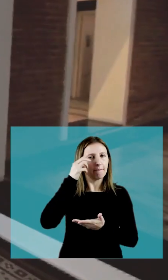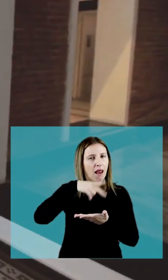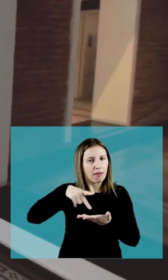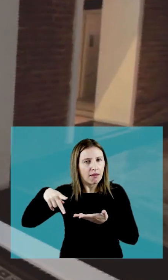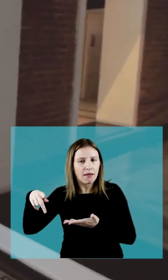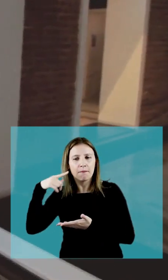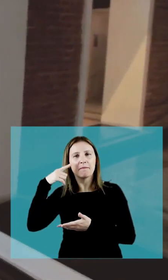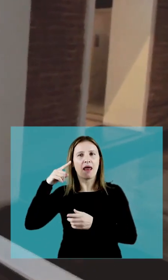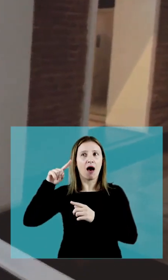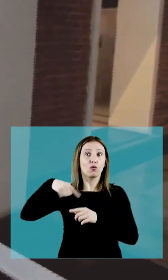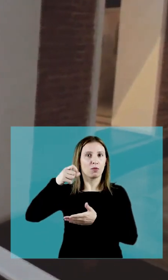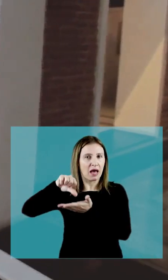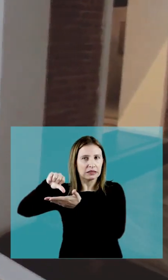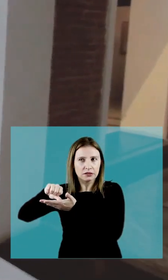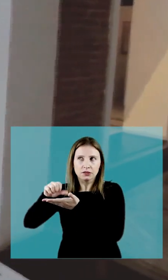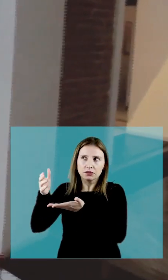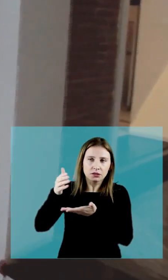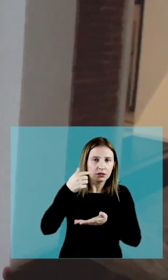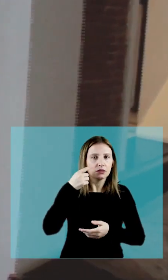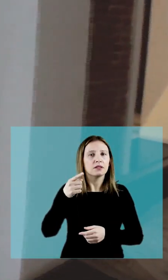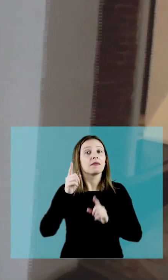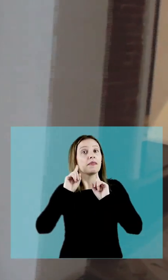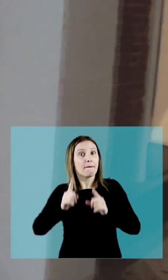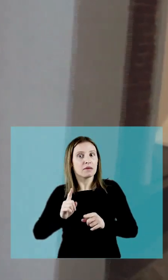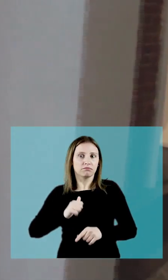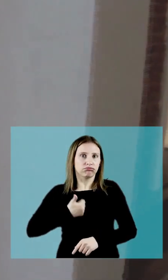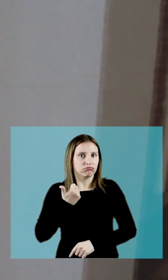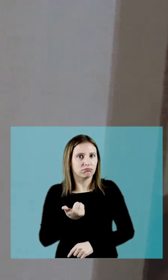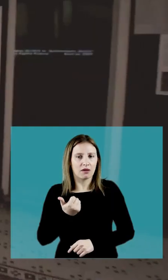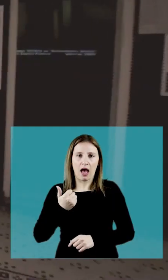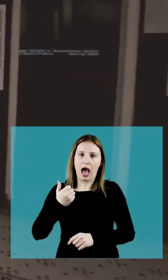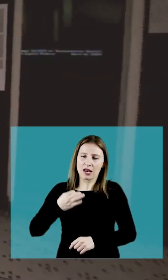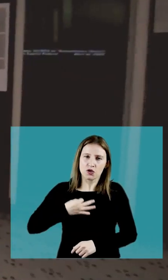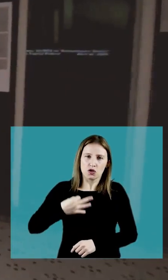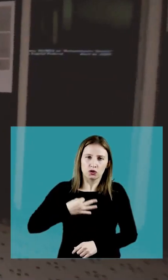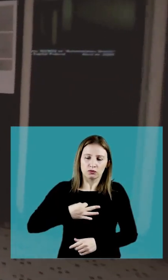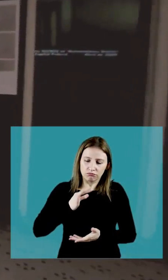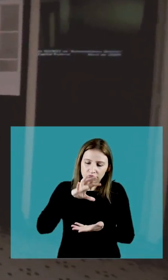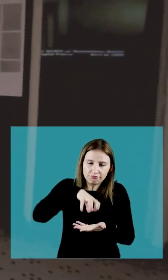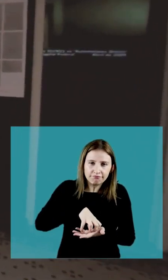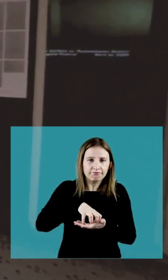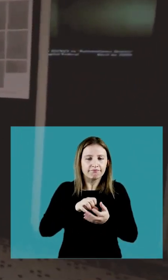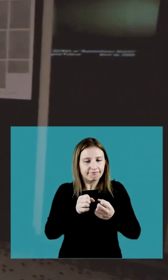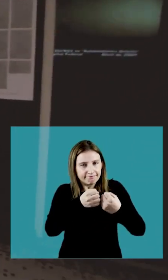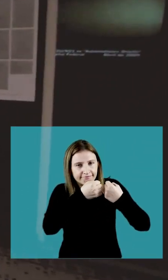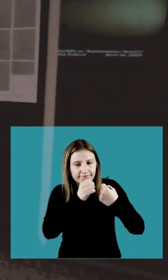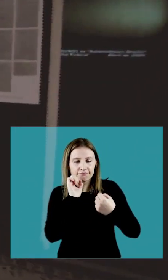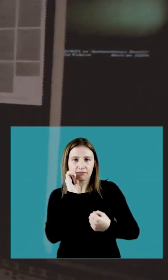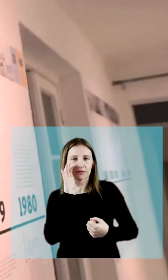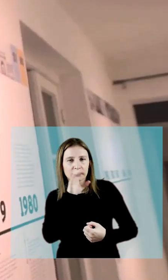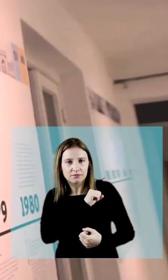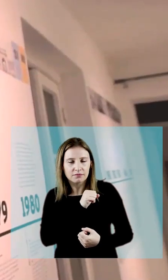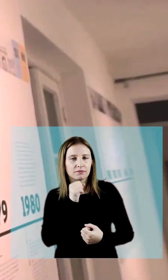operativos para hacer en el exterior, y también fue usado durante varios años como centro clandestino de detención